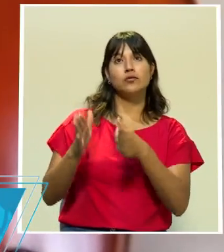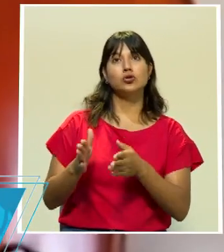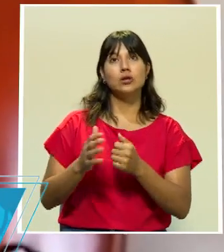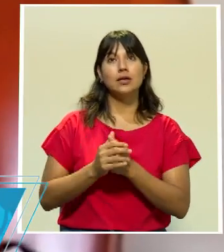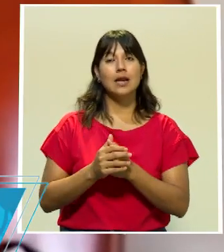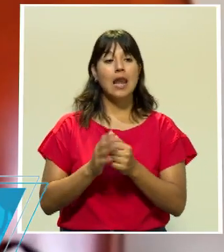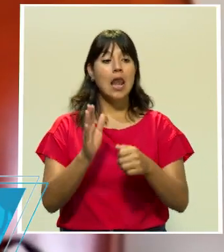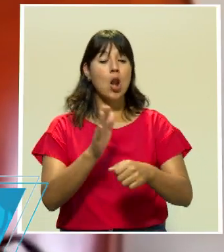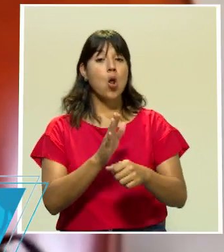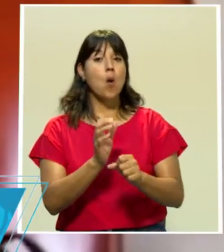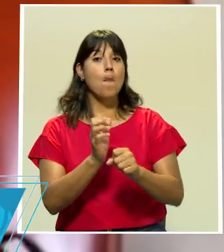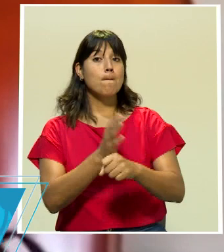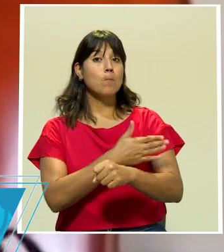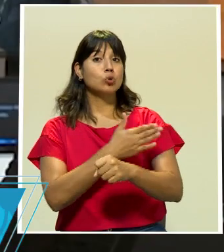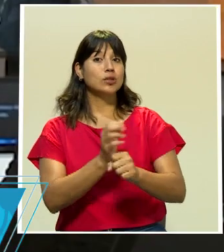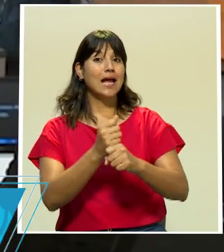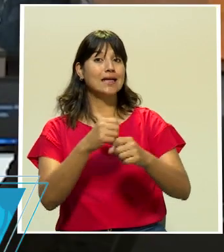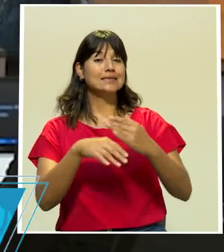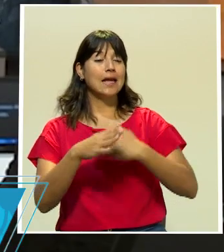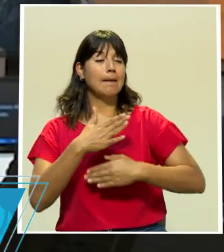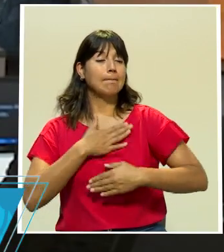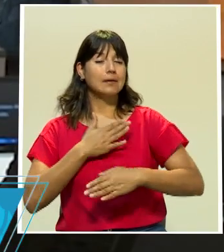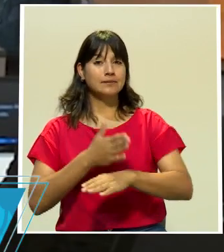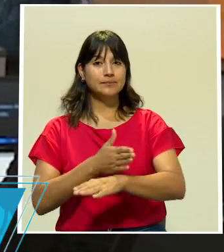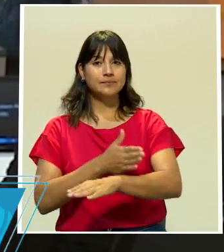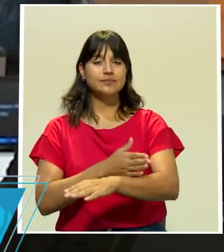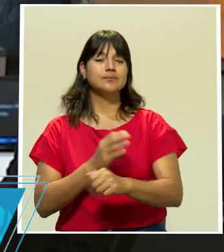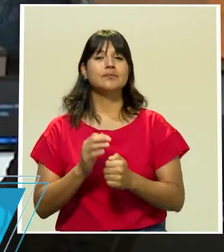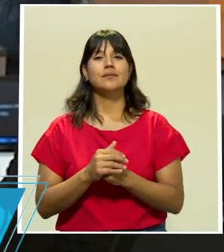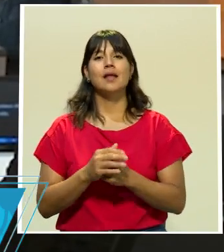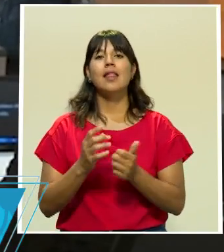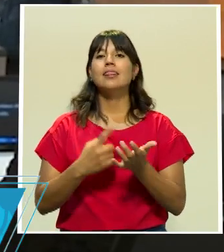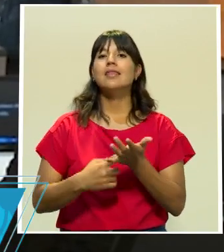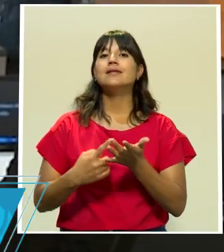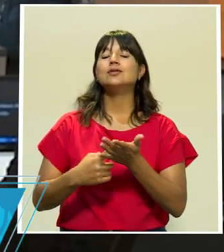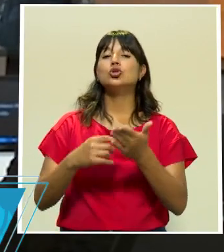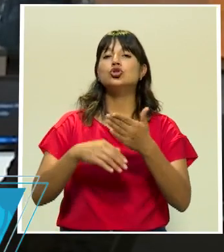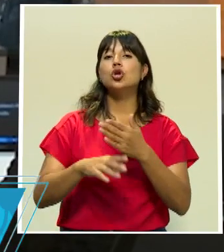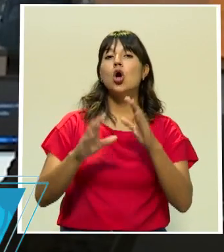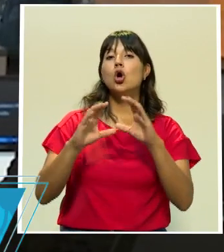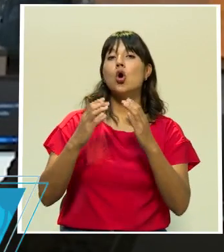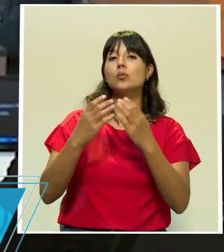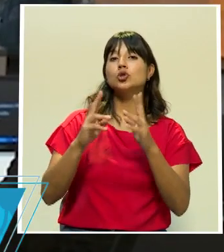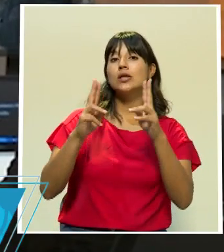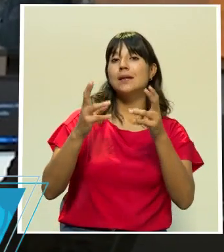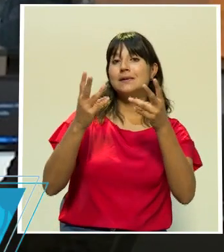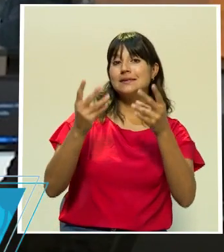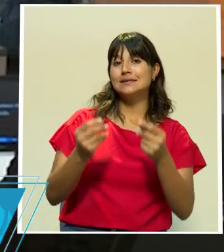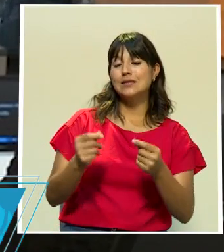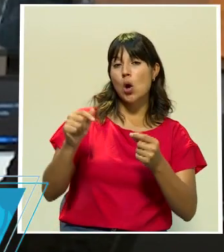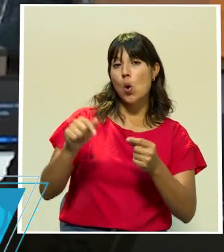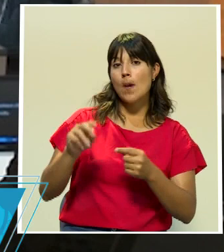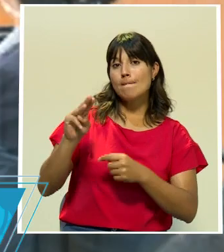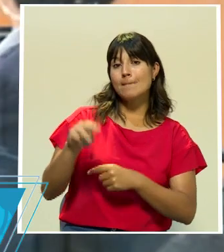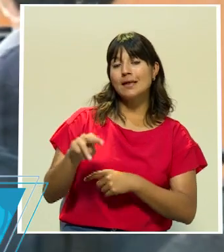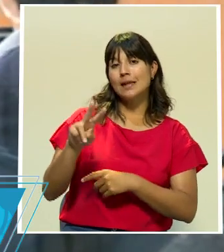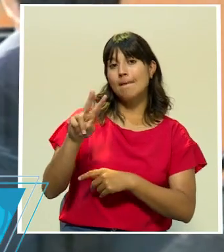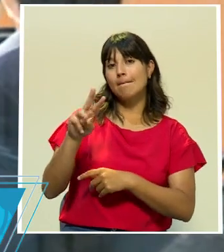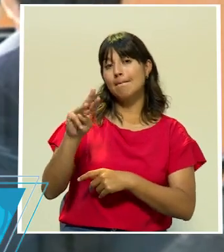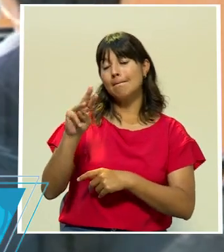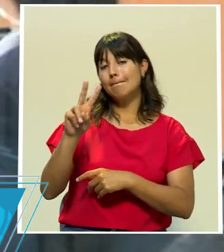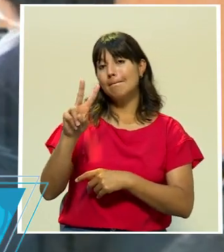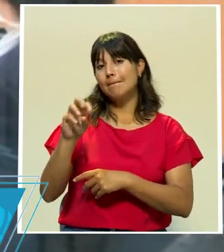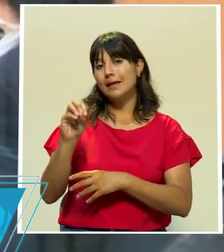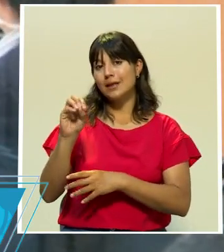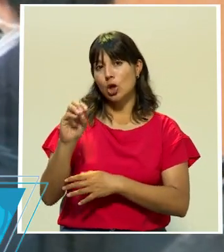ha hecho en mí es despertar mi creatividad. La discusión que se mantuvo en la Comisión de Asuntos Hacendarios este martes 20 de octubre mantuvo